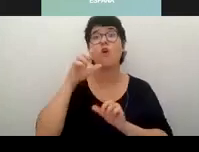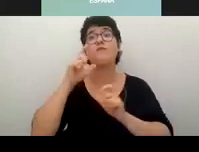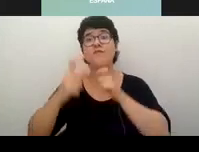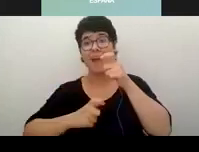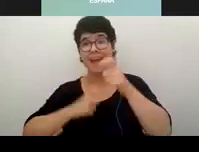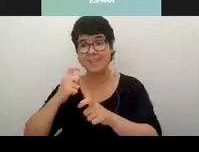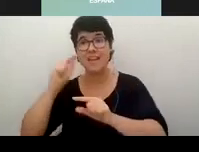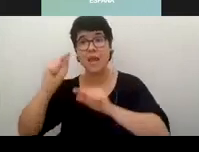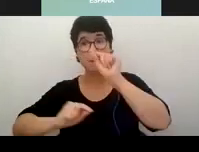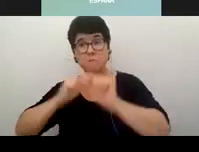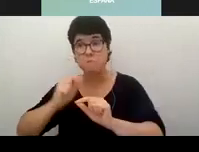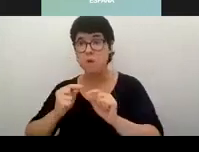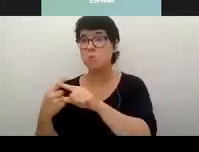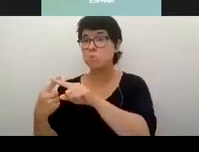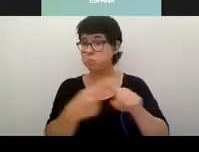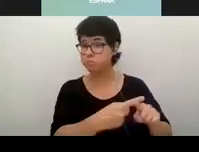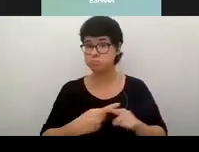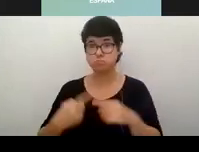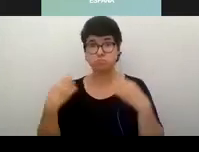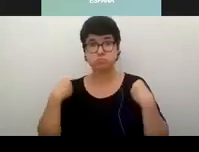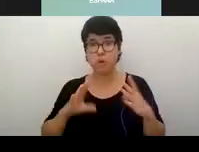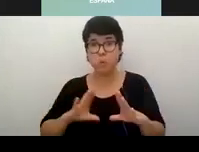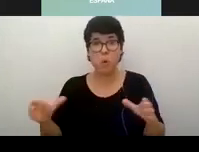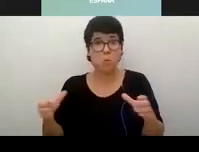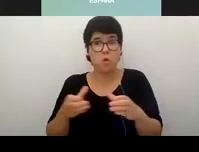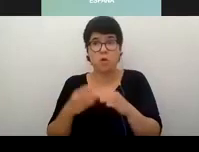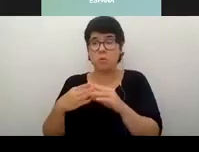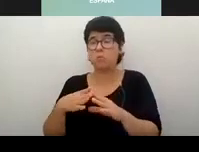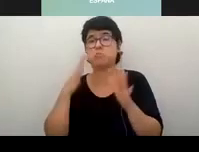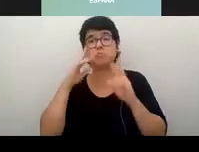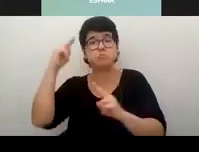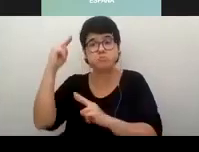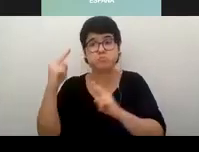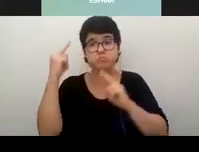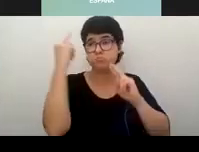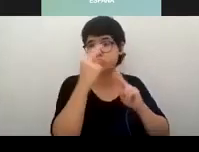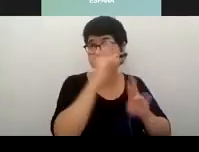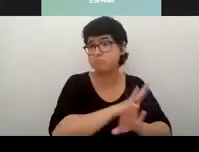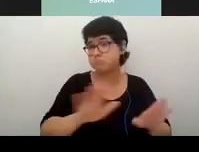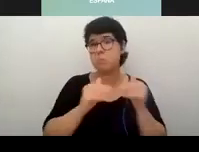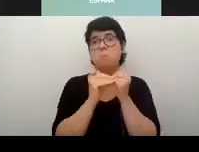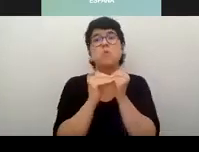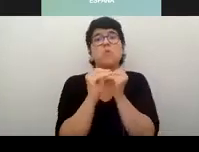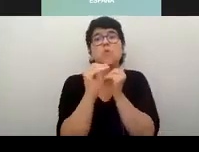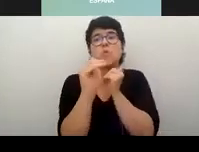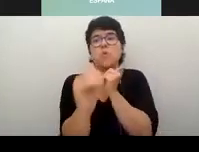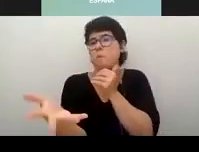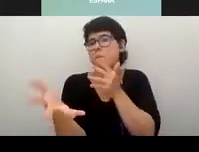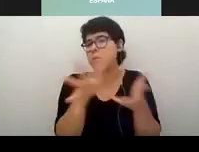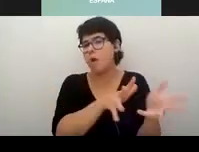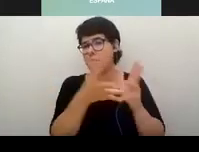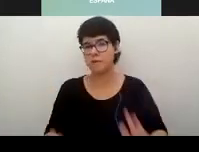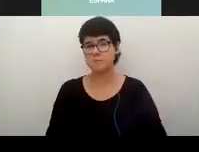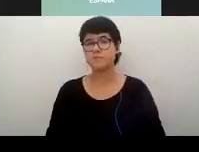concreto, se respetan mutuamente, es una comunidad que más o menos permanece estable, de forma que si proliferan